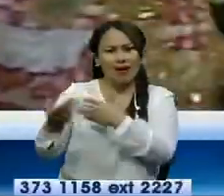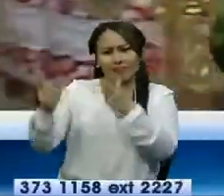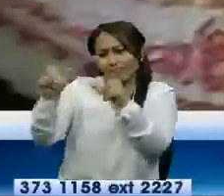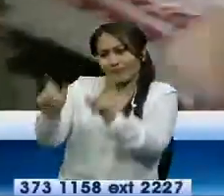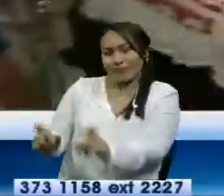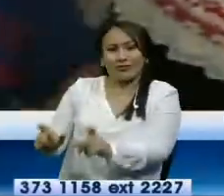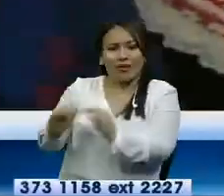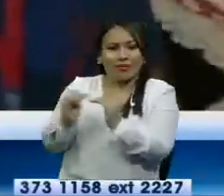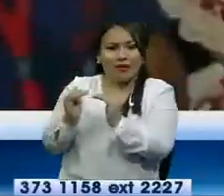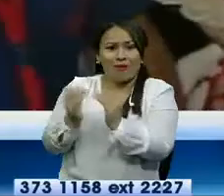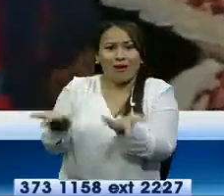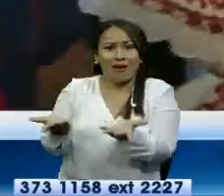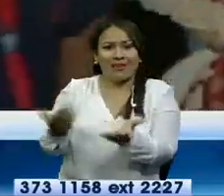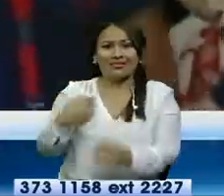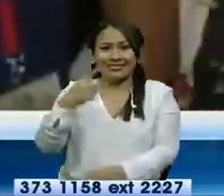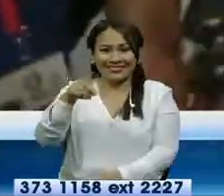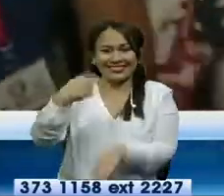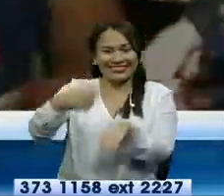seguimos.